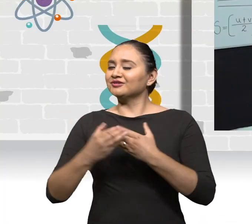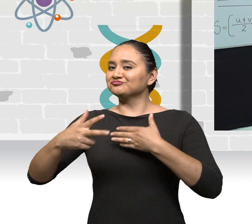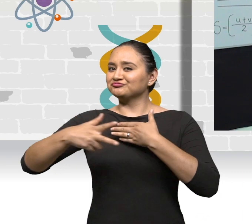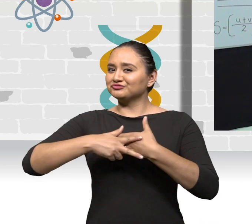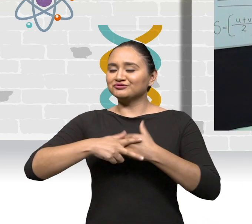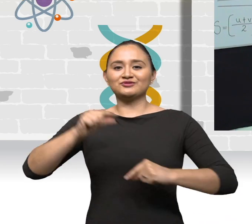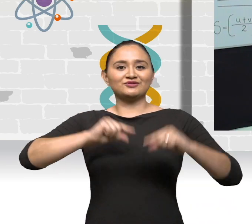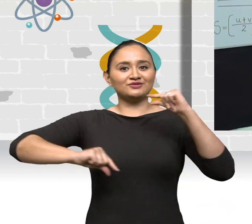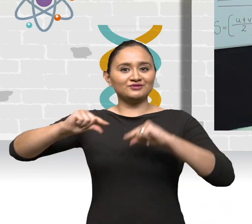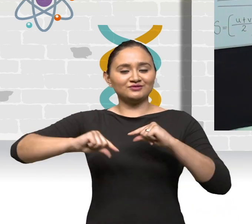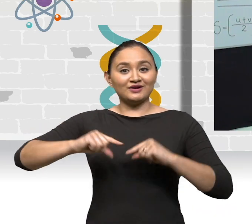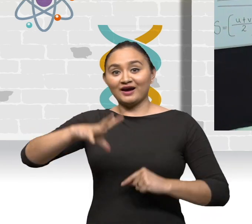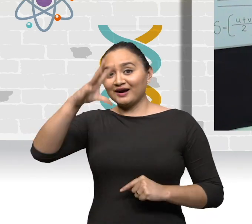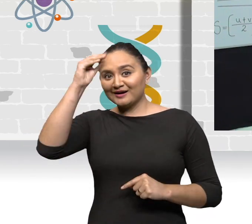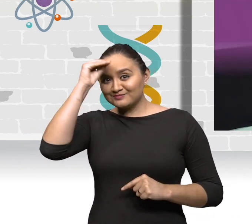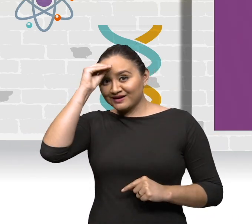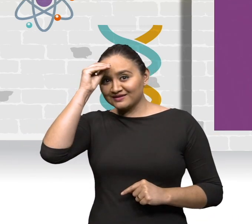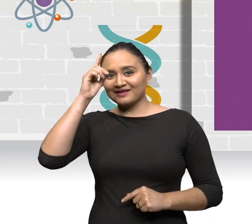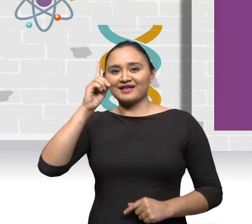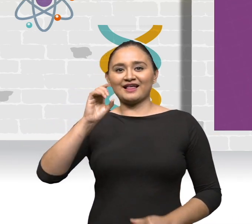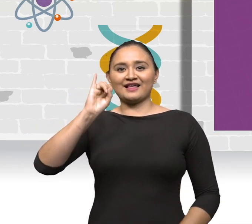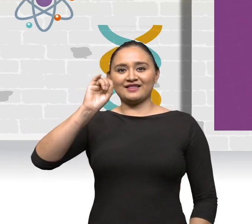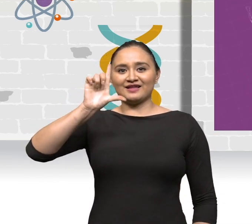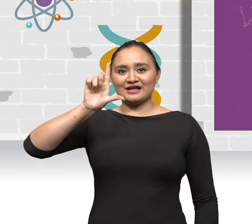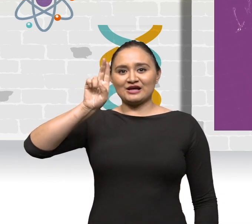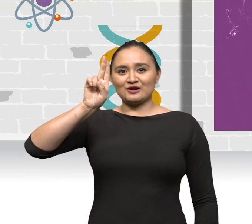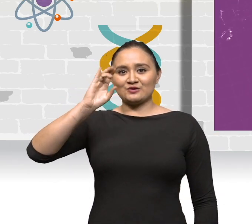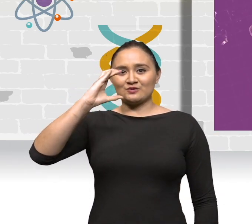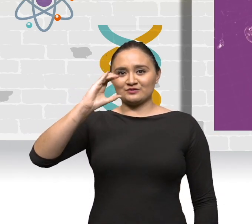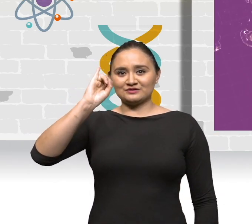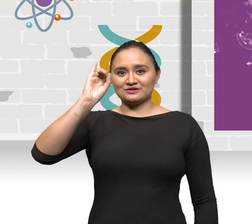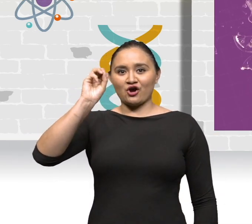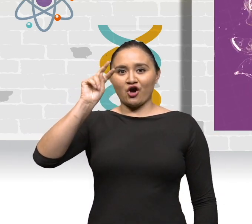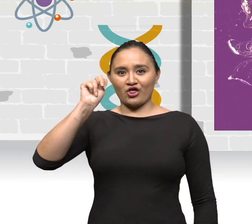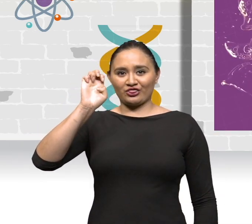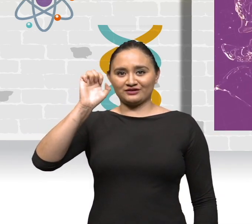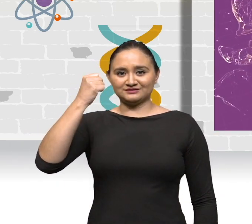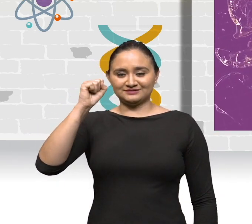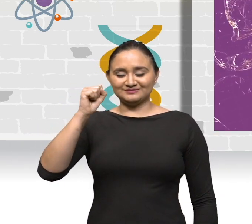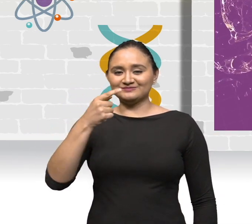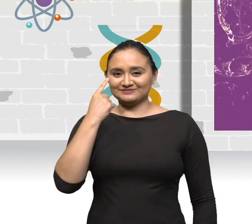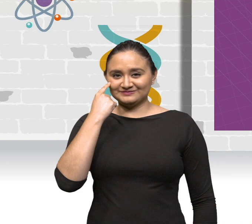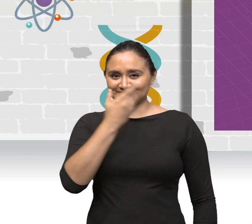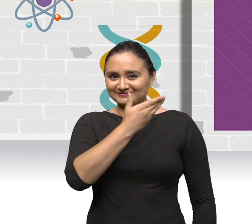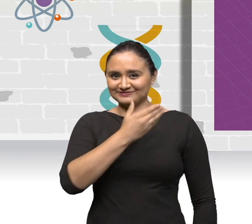En nuestra clase Profe Youtuber de Química, hoy hablaremos sobre las diluciones.